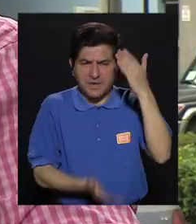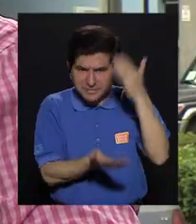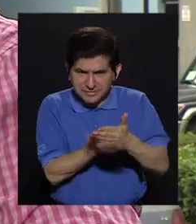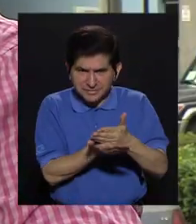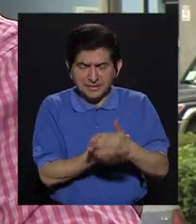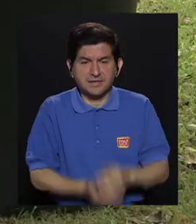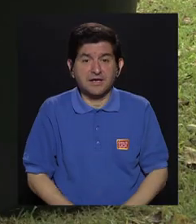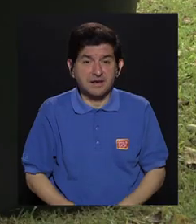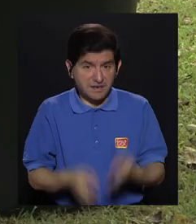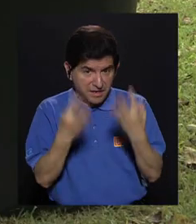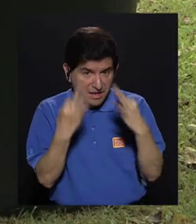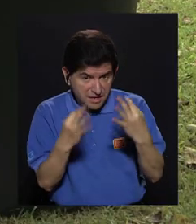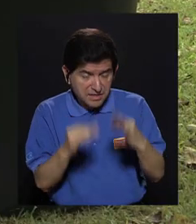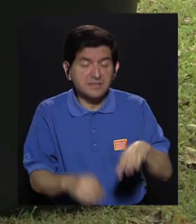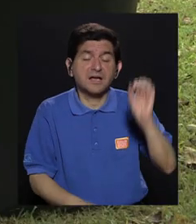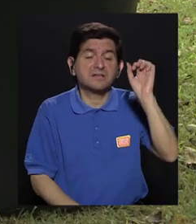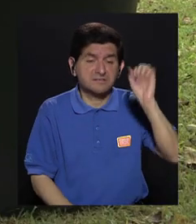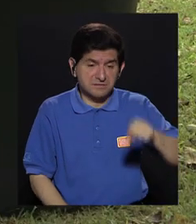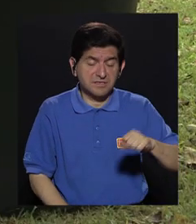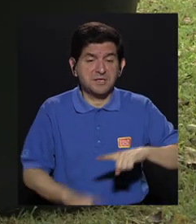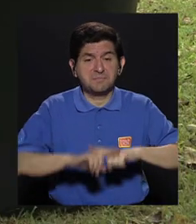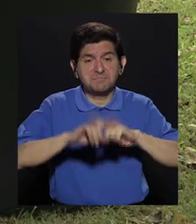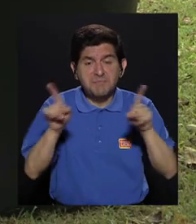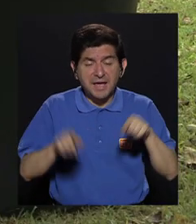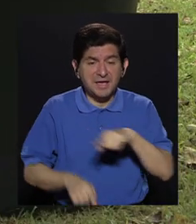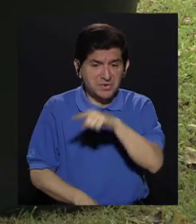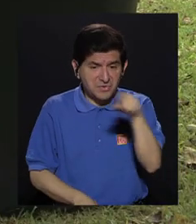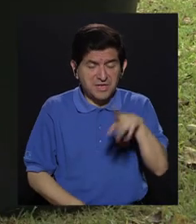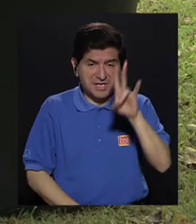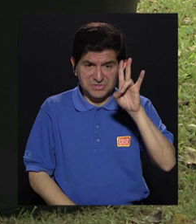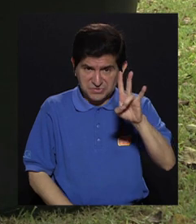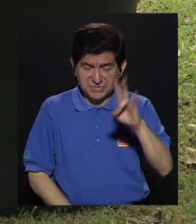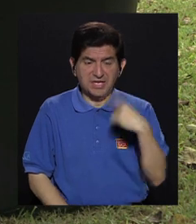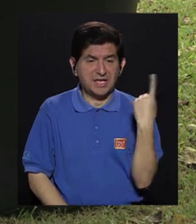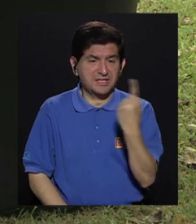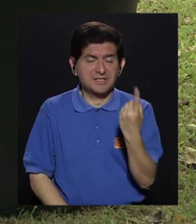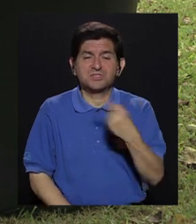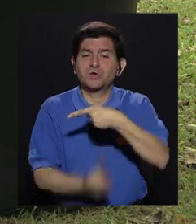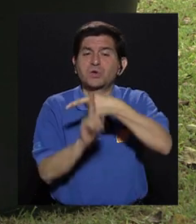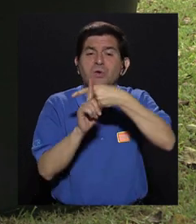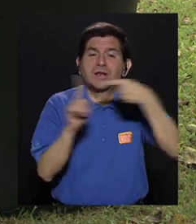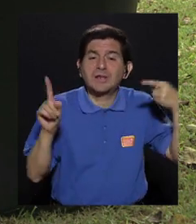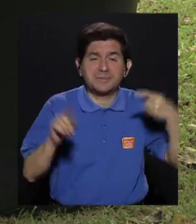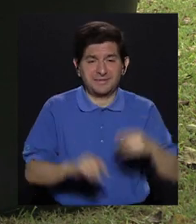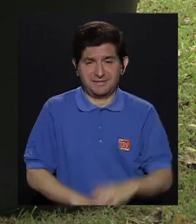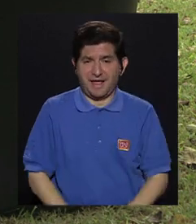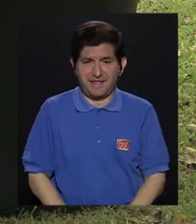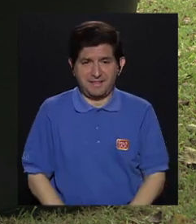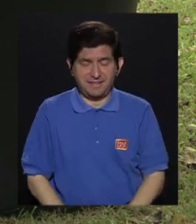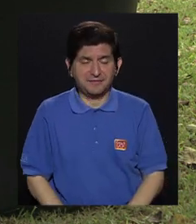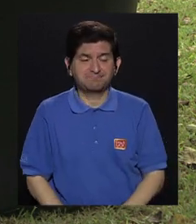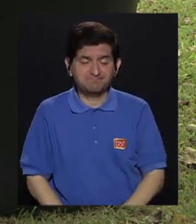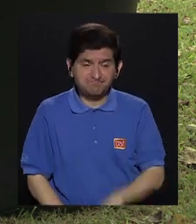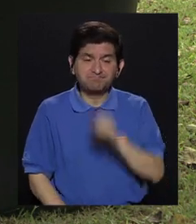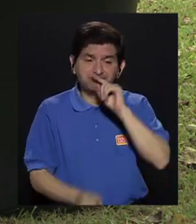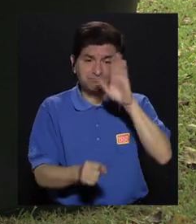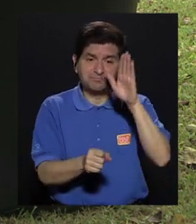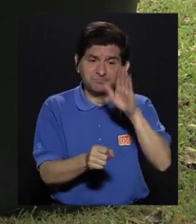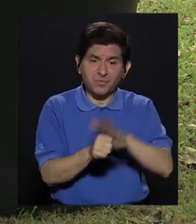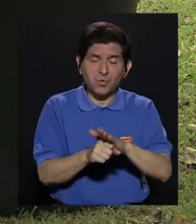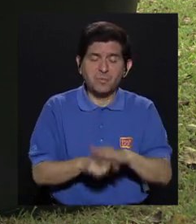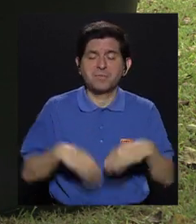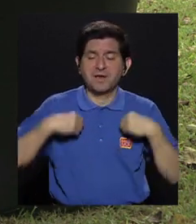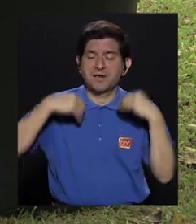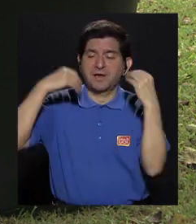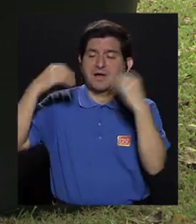intentado o no? Y lo han intentado. Sin embargo, de esos 7, solamente la mitad logran